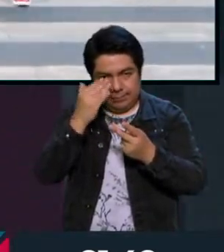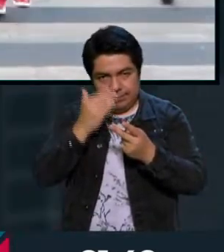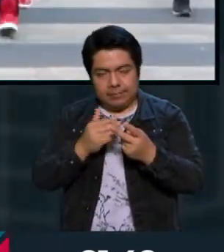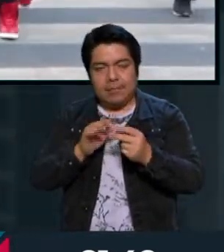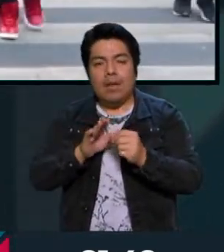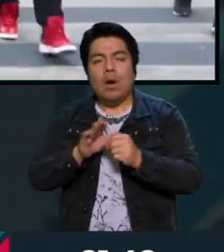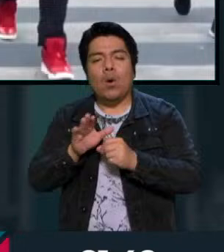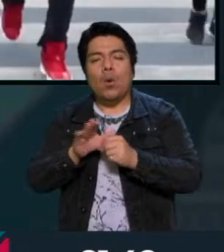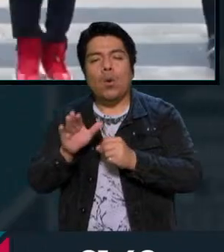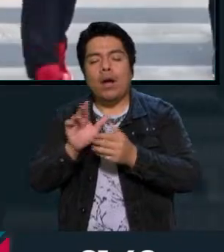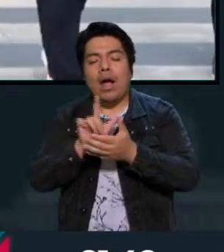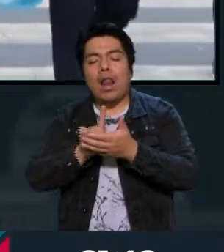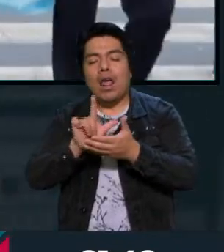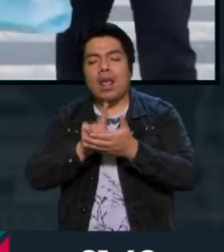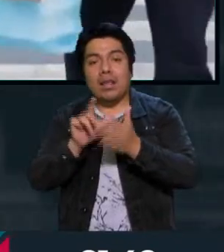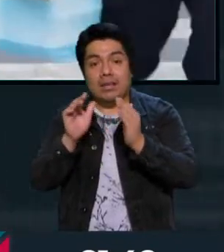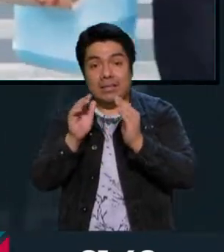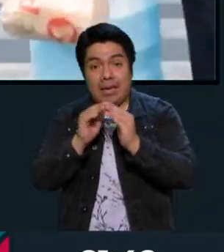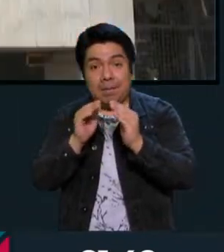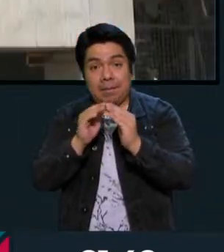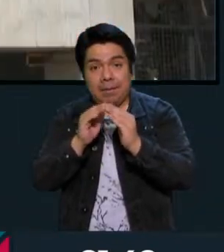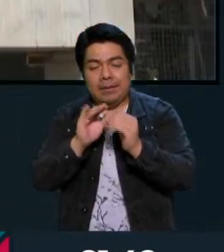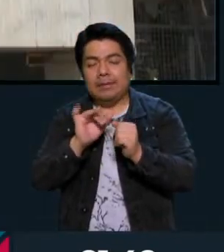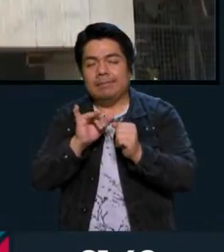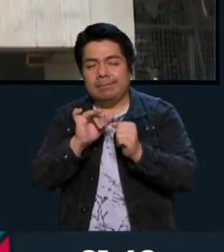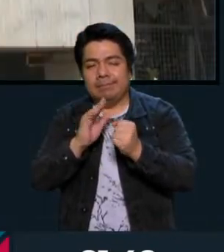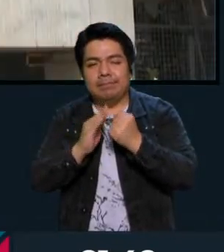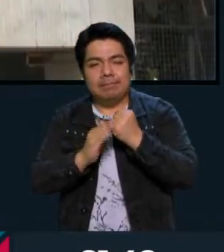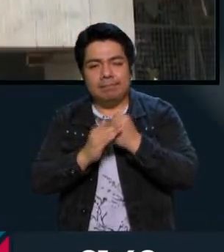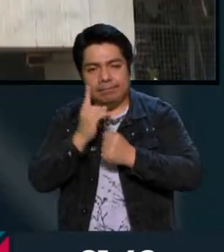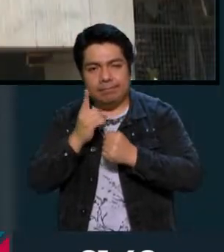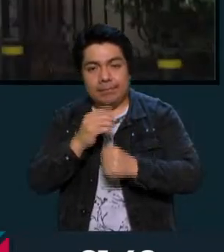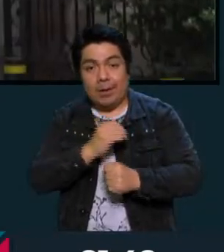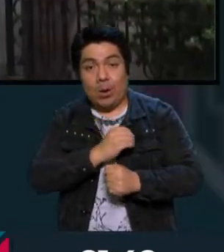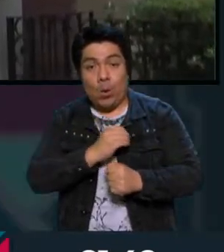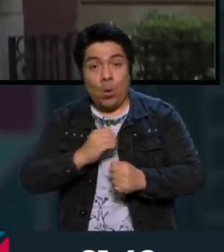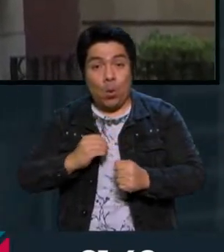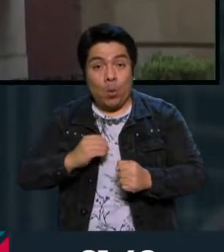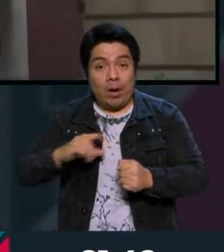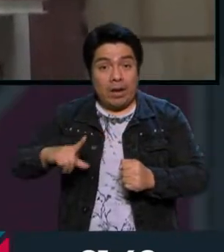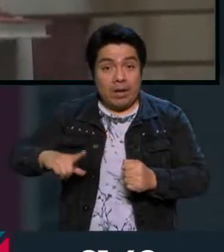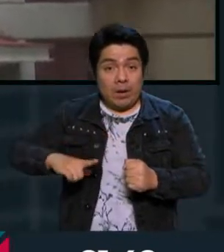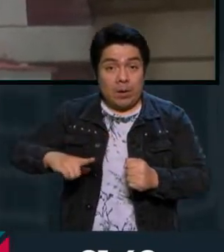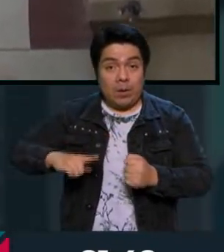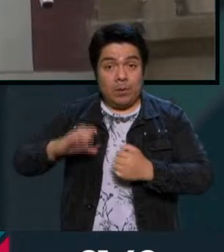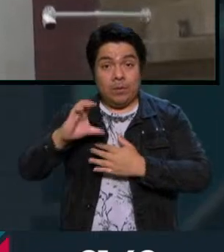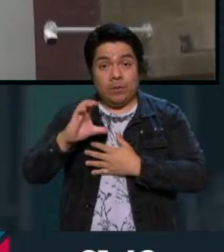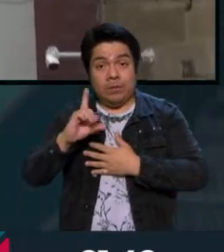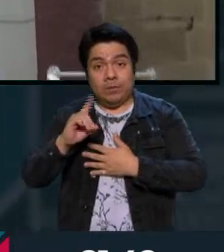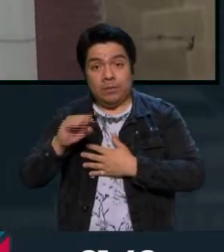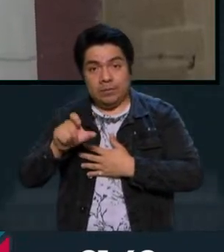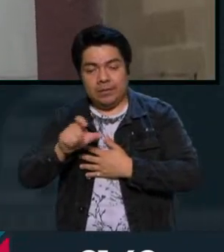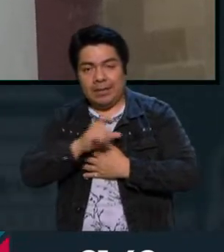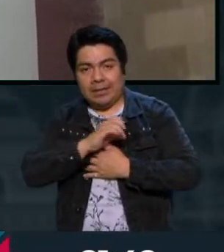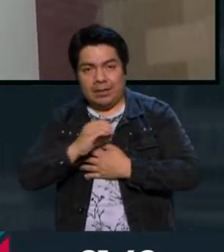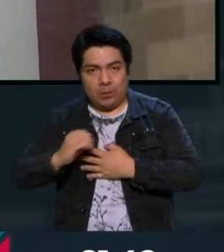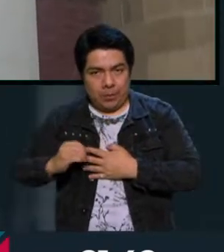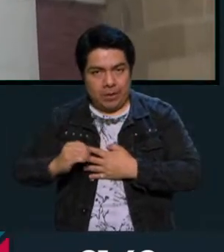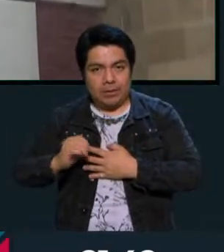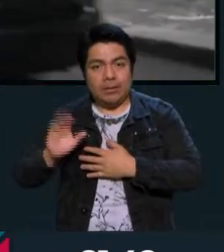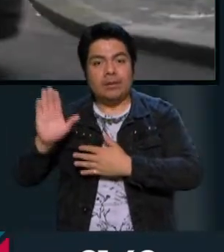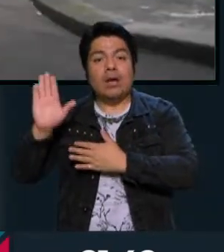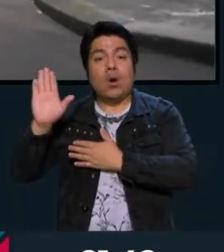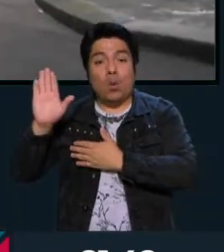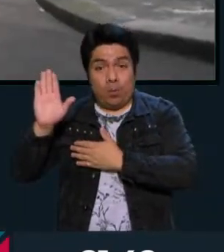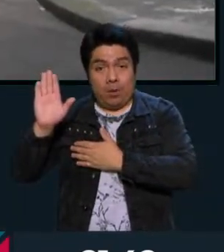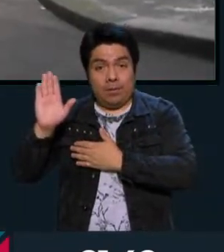a la Ley de Vivienda de la Ciudad de México para establecer la obligación del gobierno de la Ciudad de México, el compromiso del gobierno de la Ciudad de México como